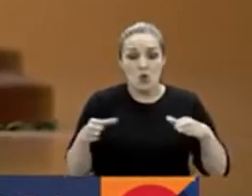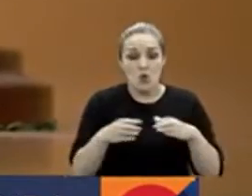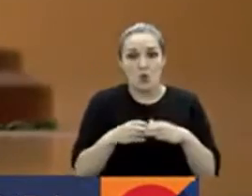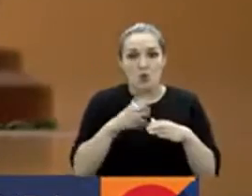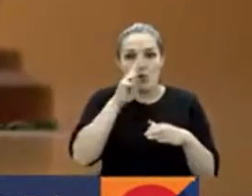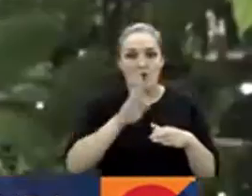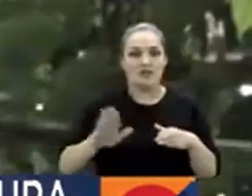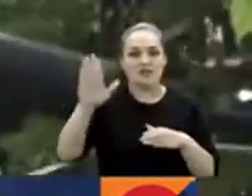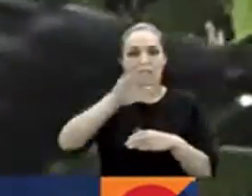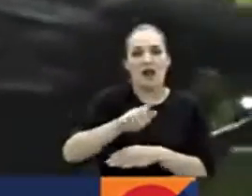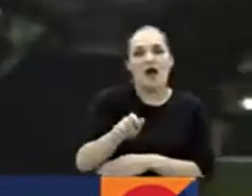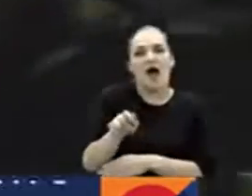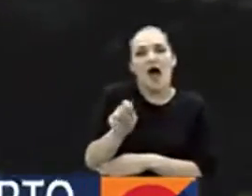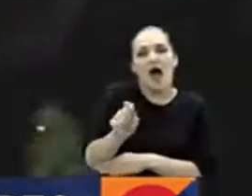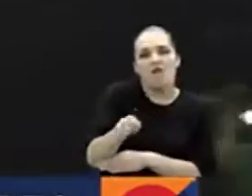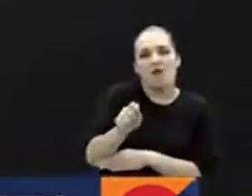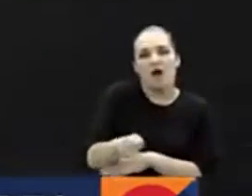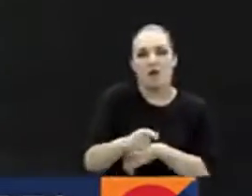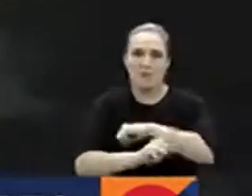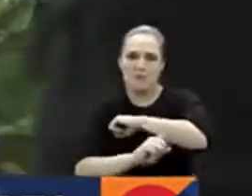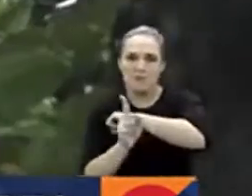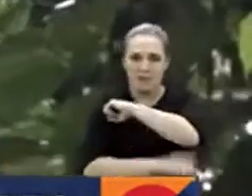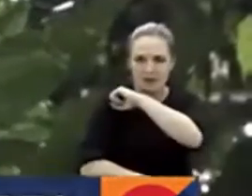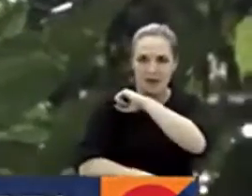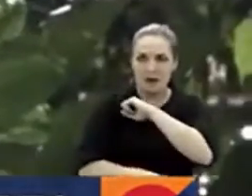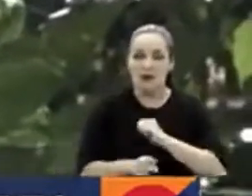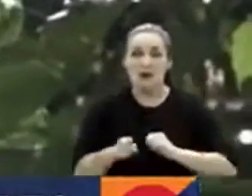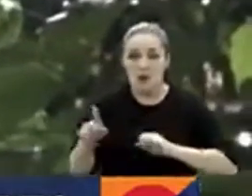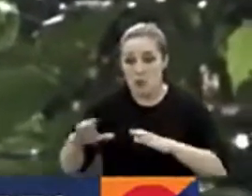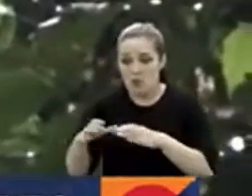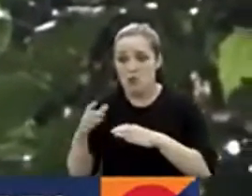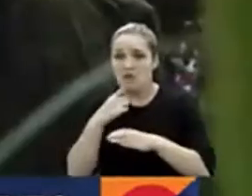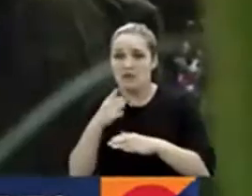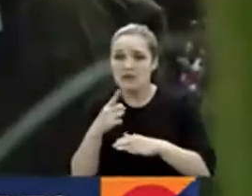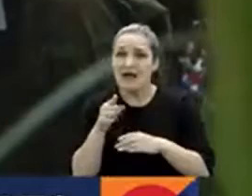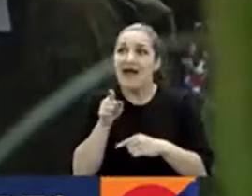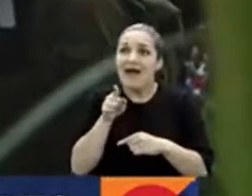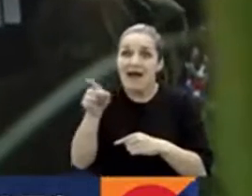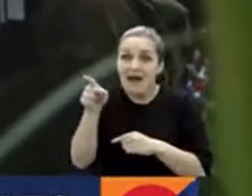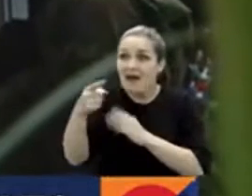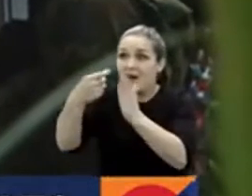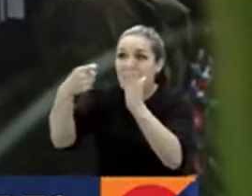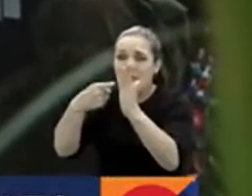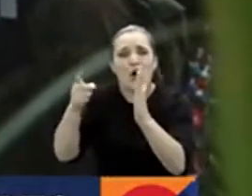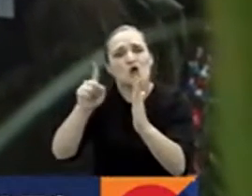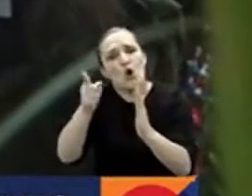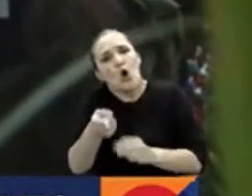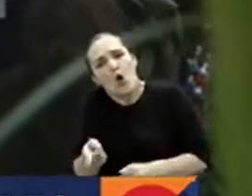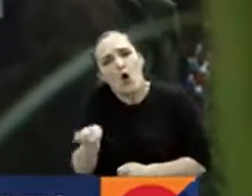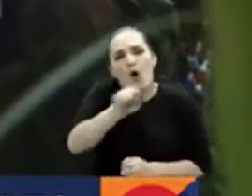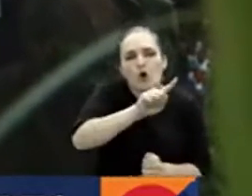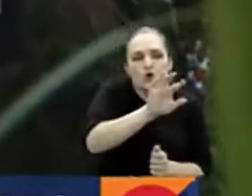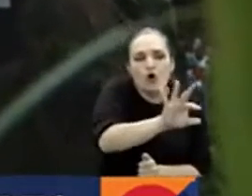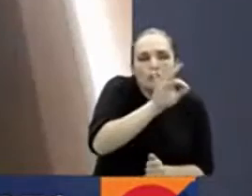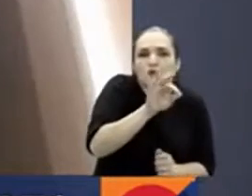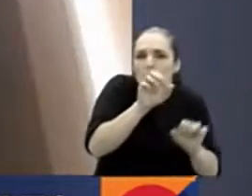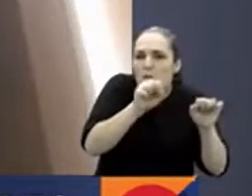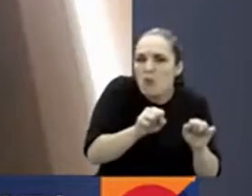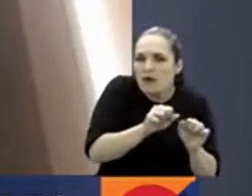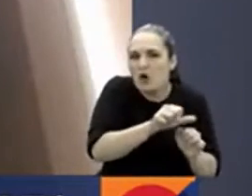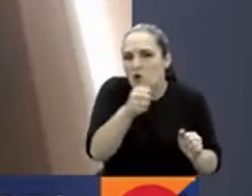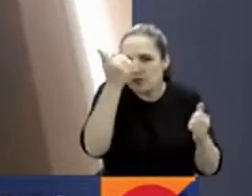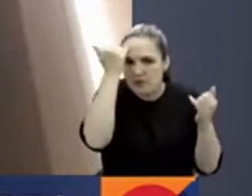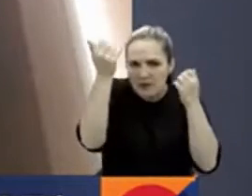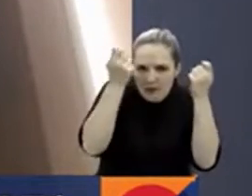Abogados Penalistas, hay varias opciones para que el diálogo entre grupos armados ilegales y el gobierno sea posible. Tiene que haber